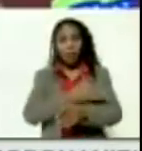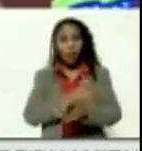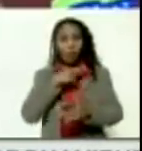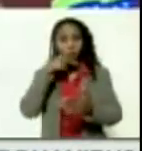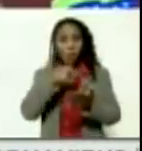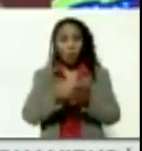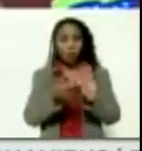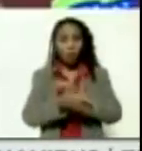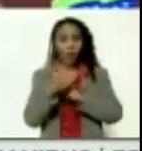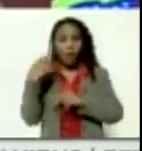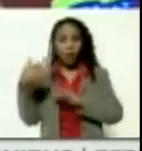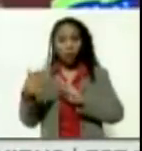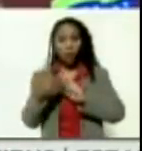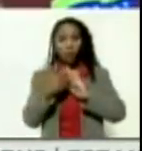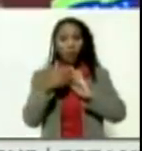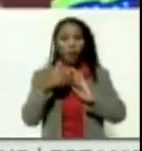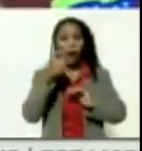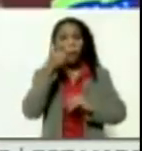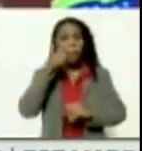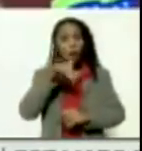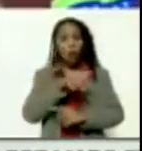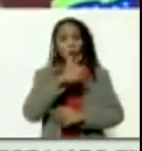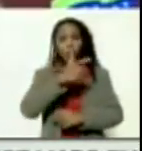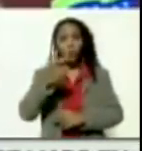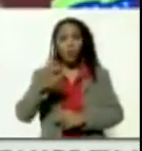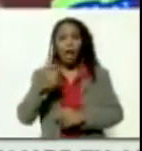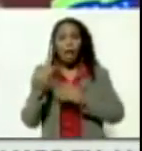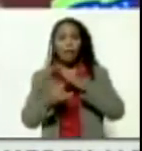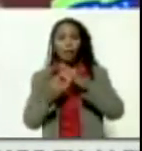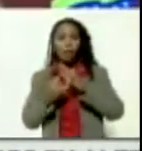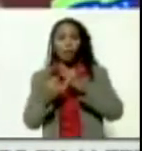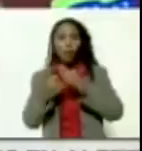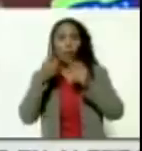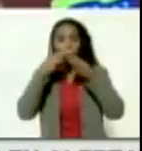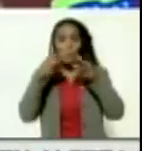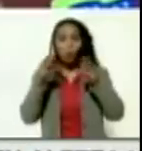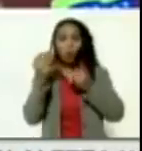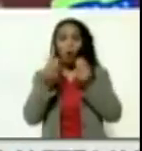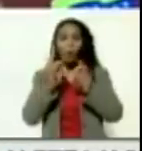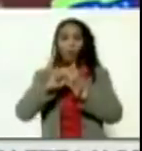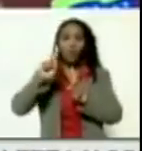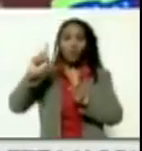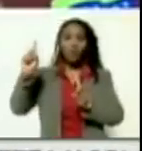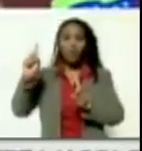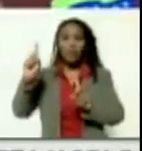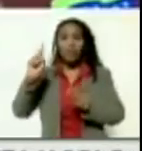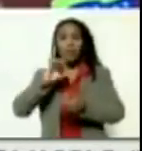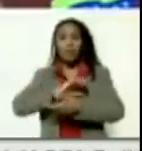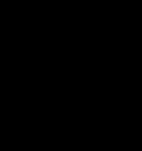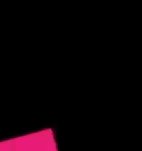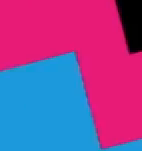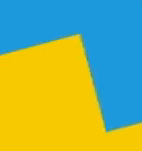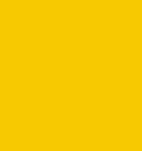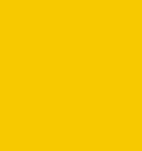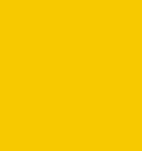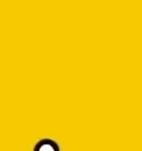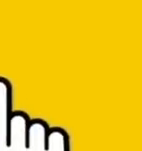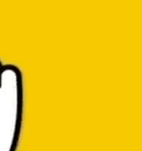a la población civil atacando instituciones públicas como Corpoelet, CENIAT y PDVSA.